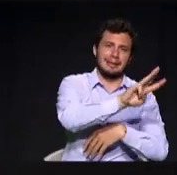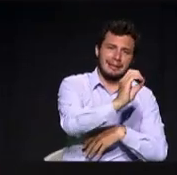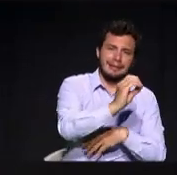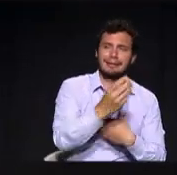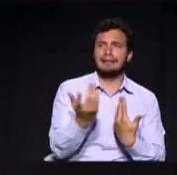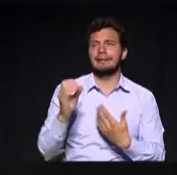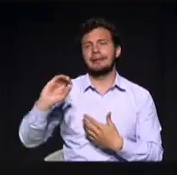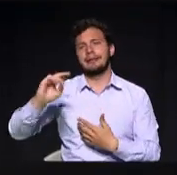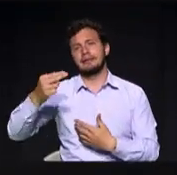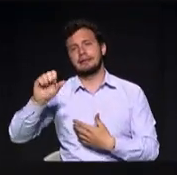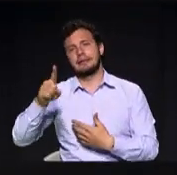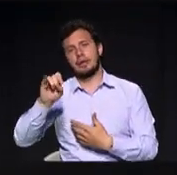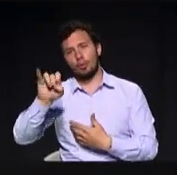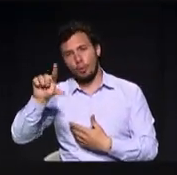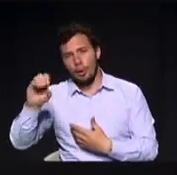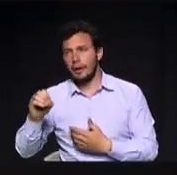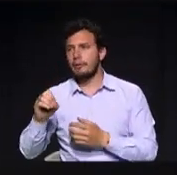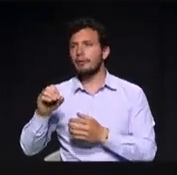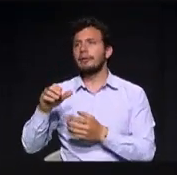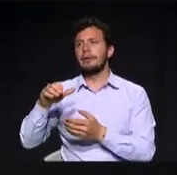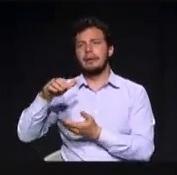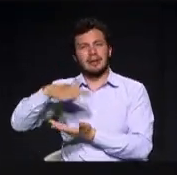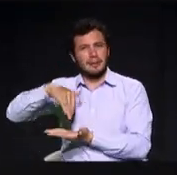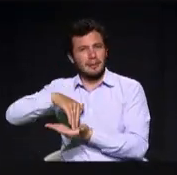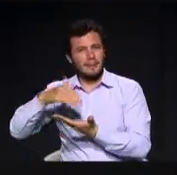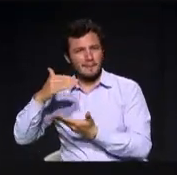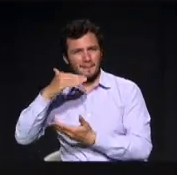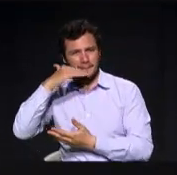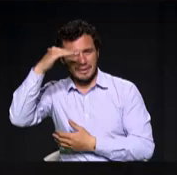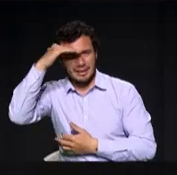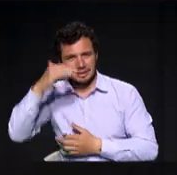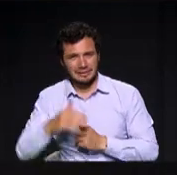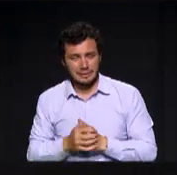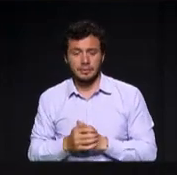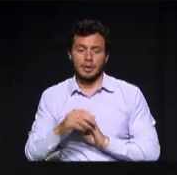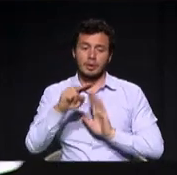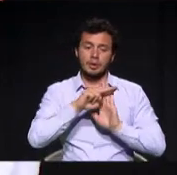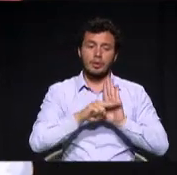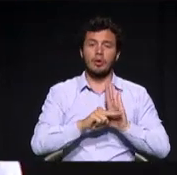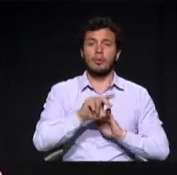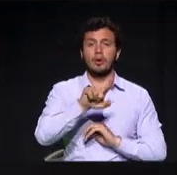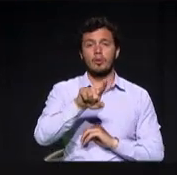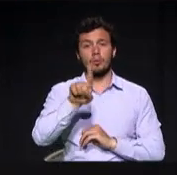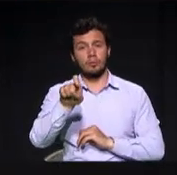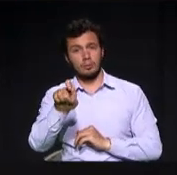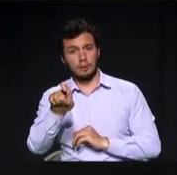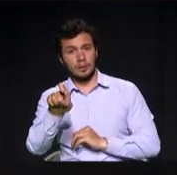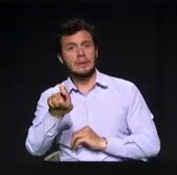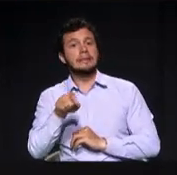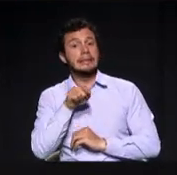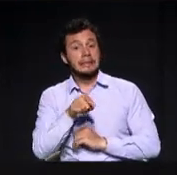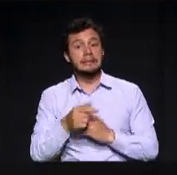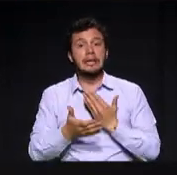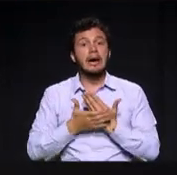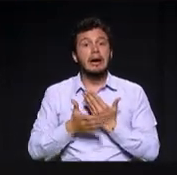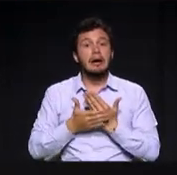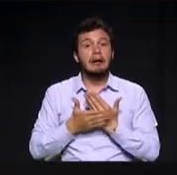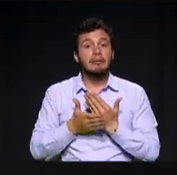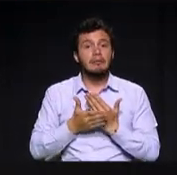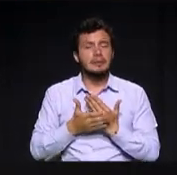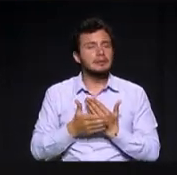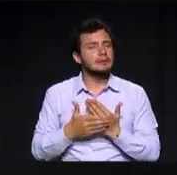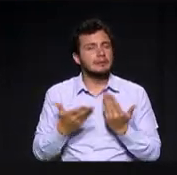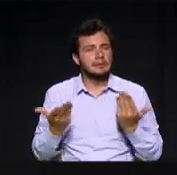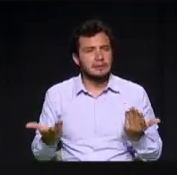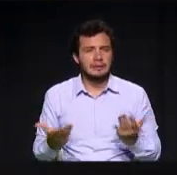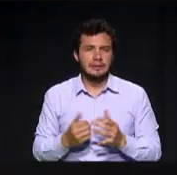eso propongo hacer atrás de comparendos pedagógicos e implementar la norma euro 6 que es la que nos dice que hay que buscar los